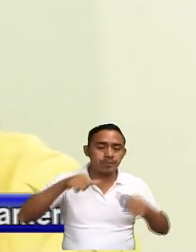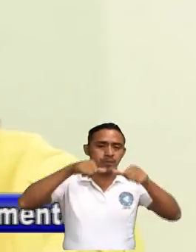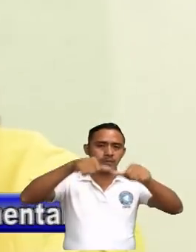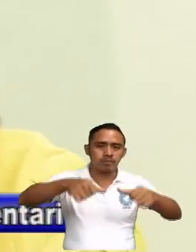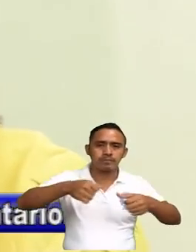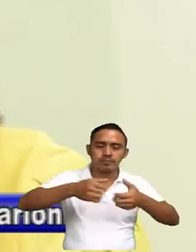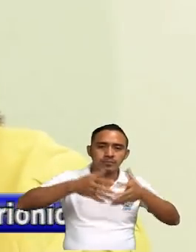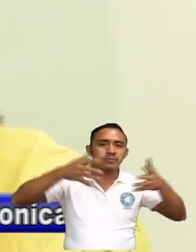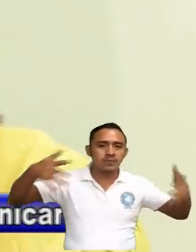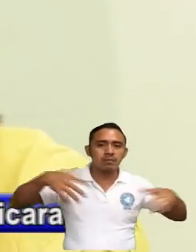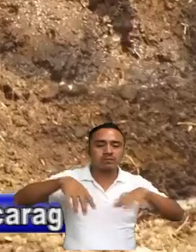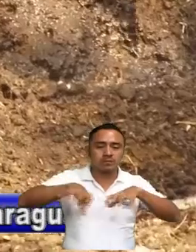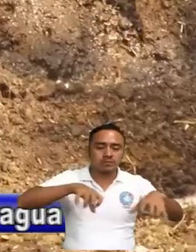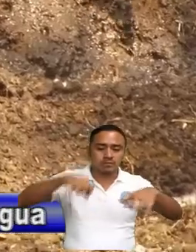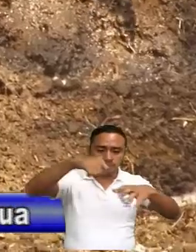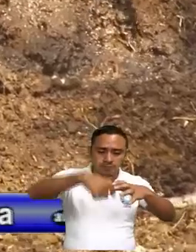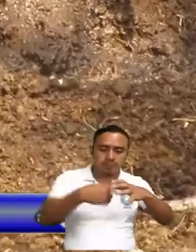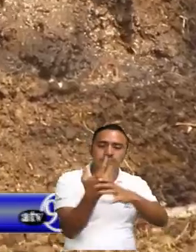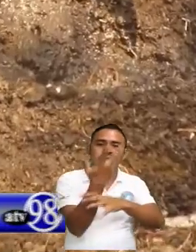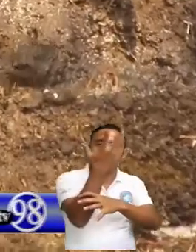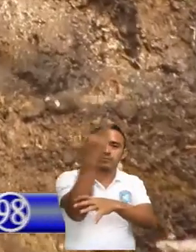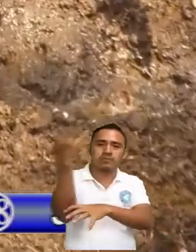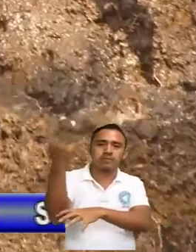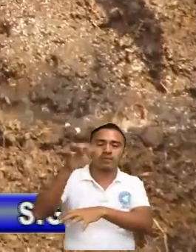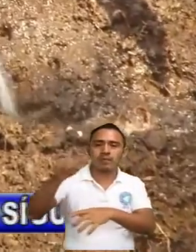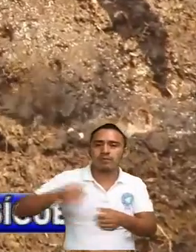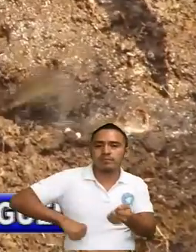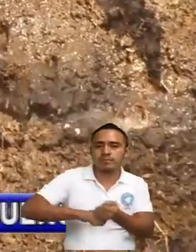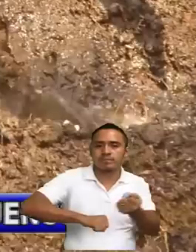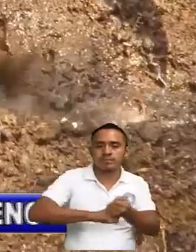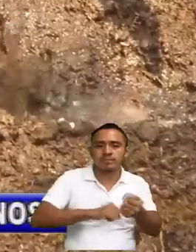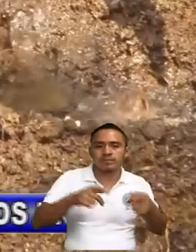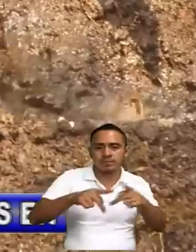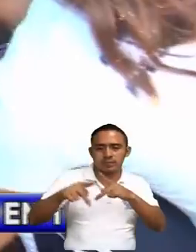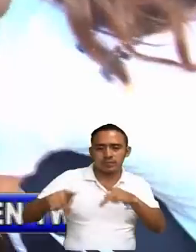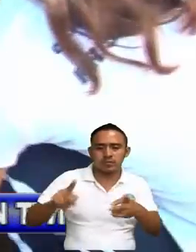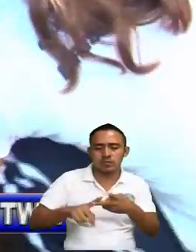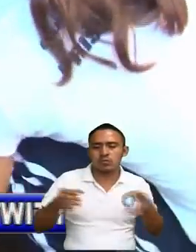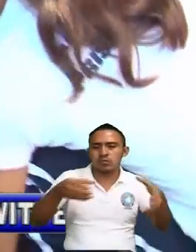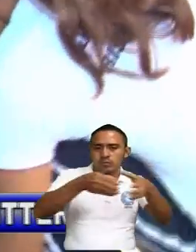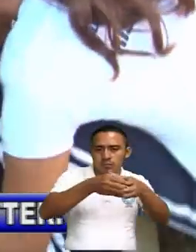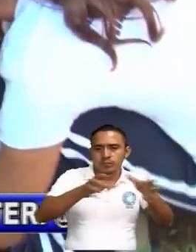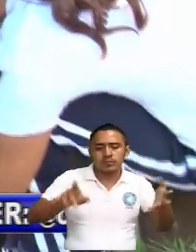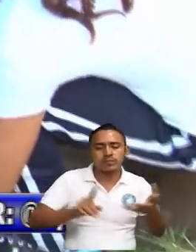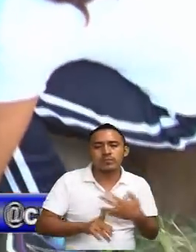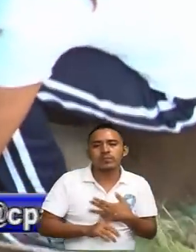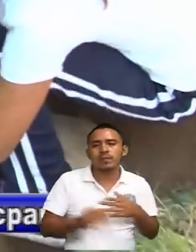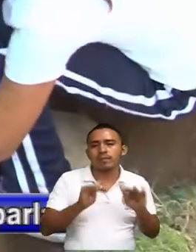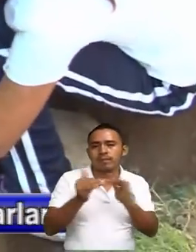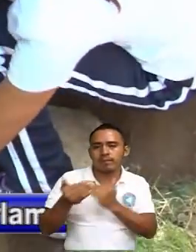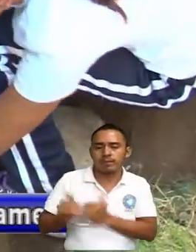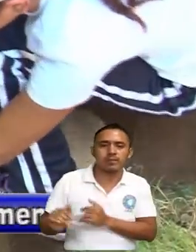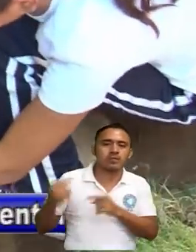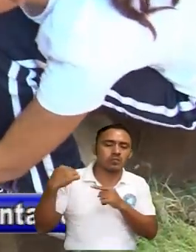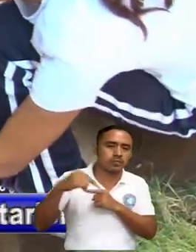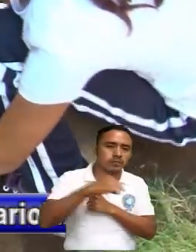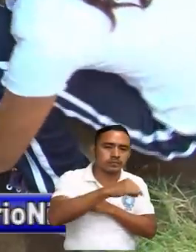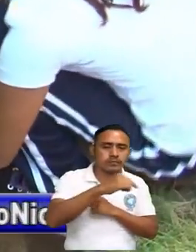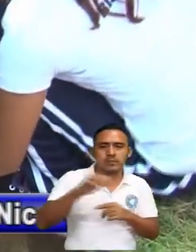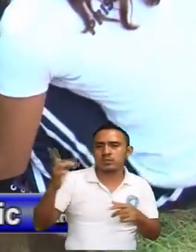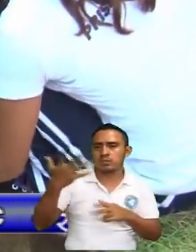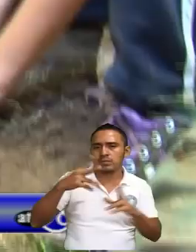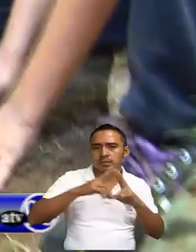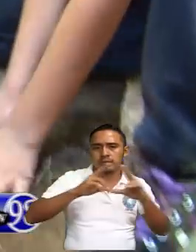Gran Cruzada Nacional de Reforestación, con la participación de población de comunidades, barrios y comarcas de todo el